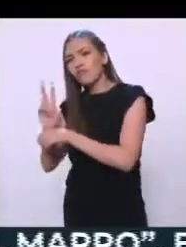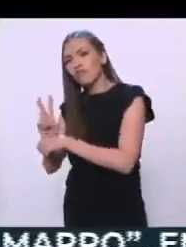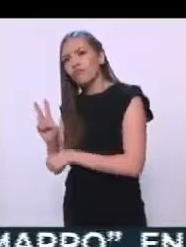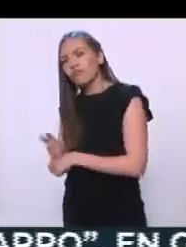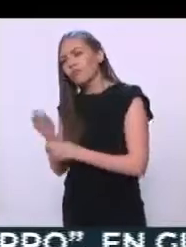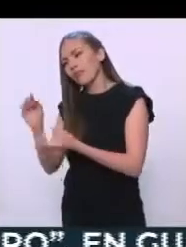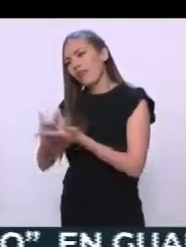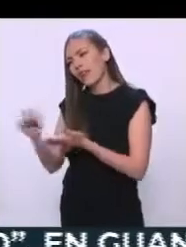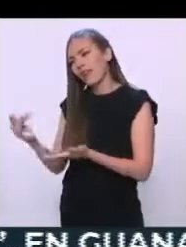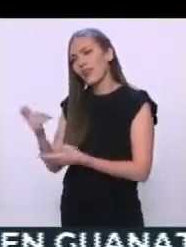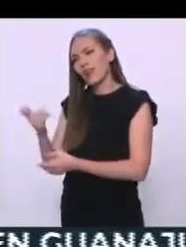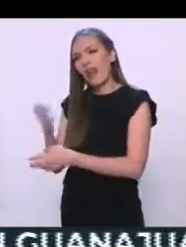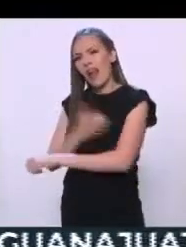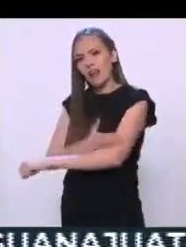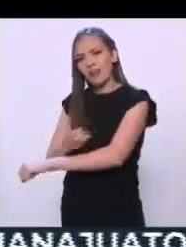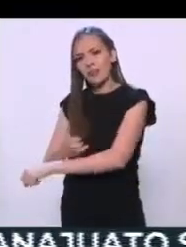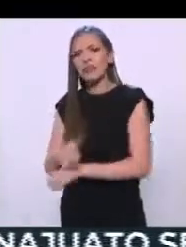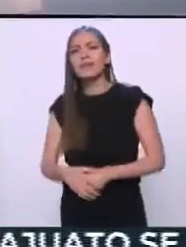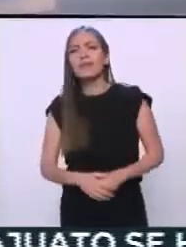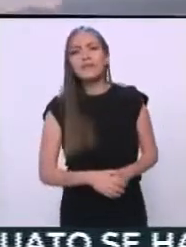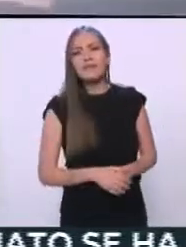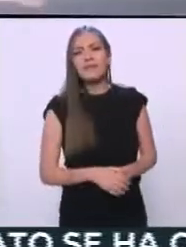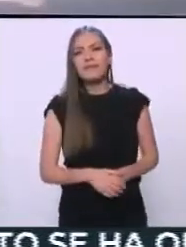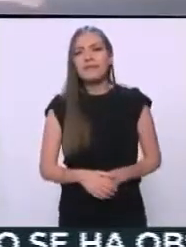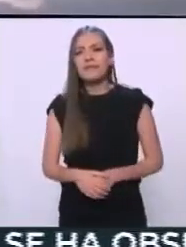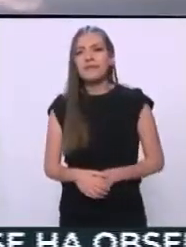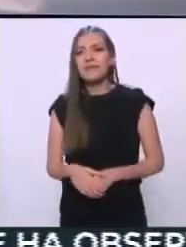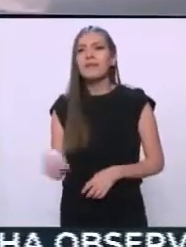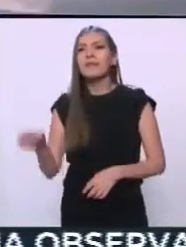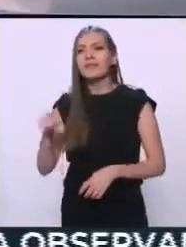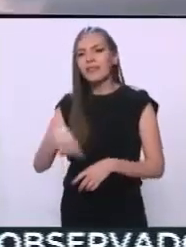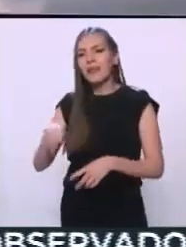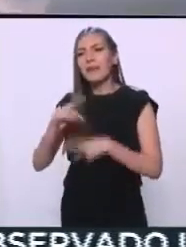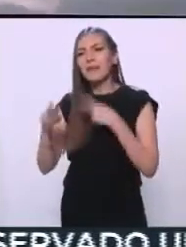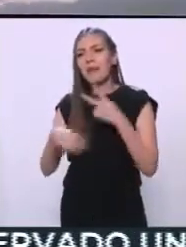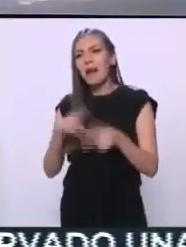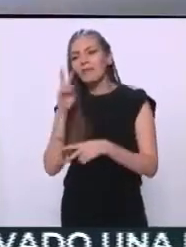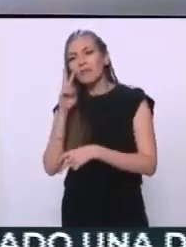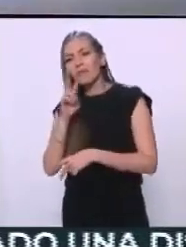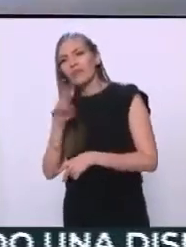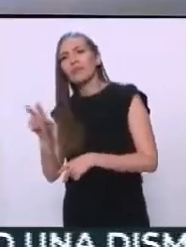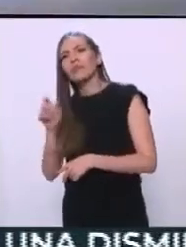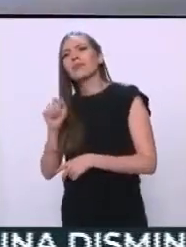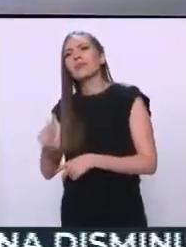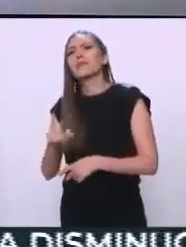habernos acompañado. No, muchas gracias a ustedes. Te vamos a seguir ahí en RT. Manuel, muchas gracias por estar aquí con nosotros.